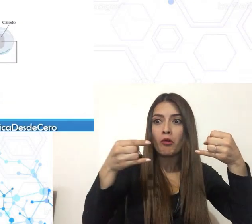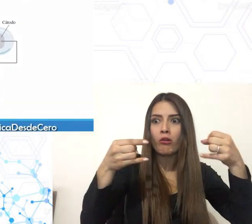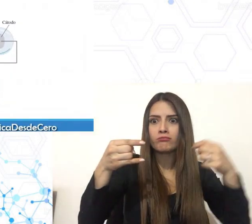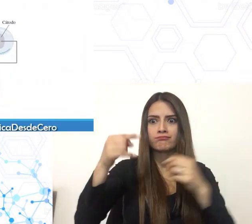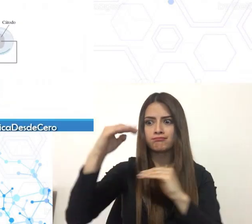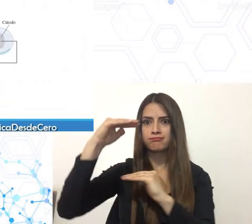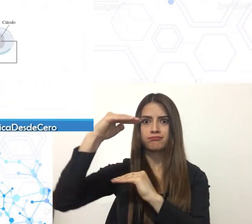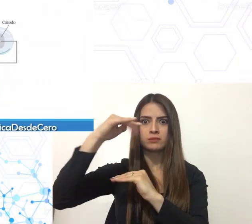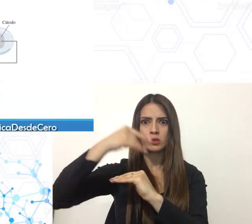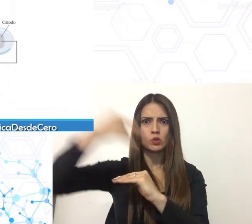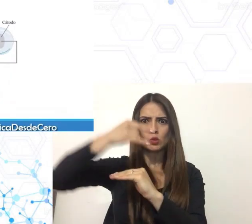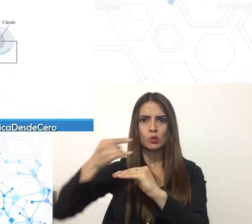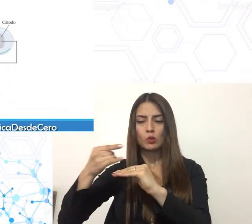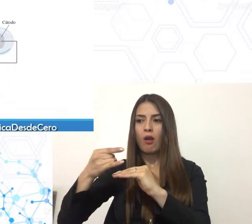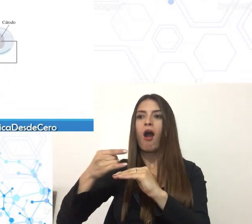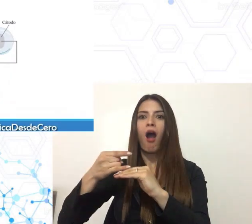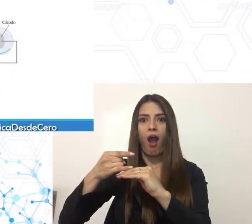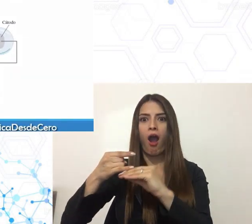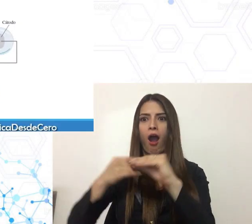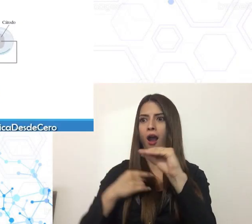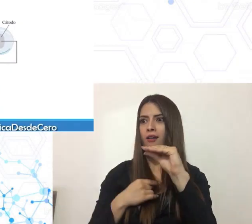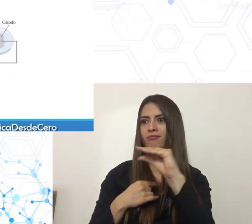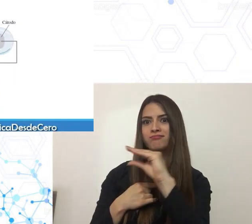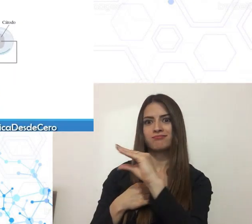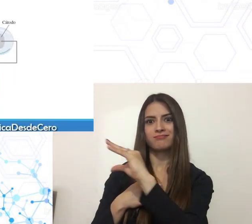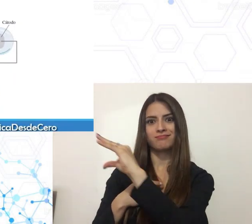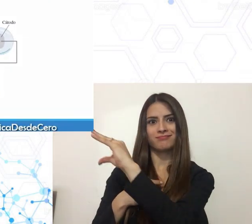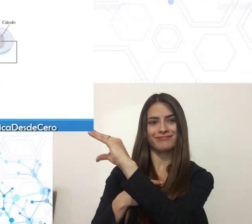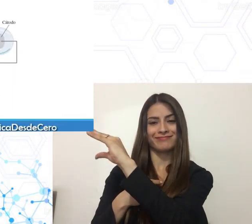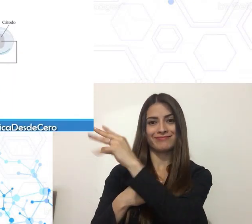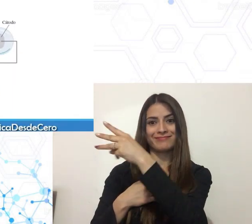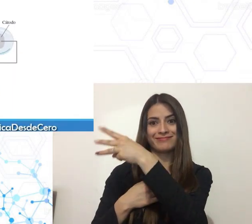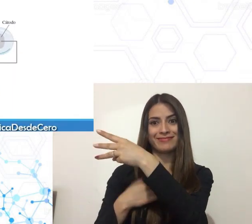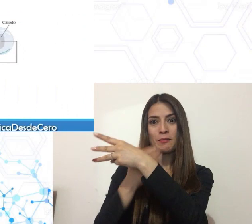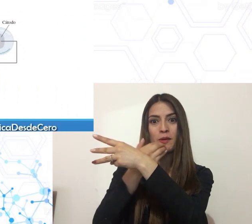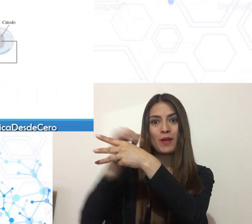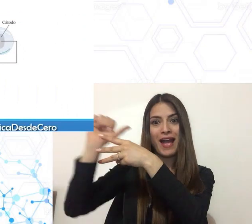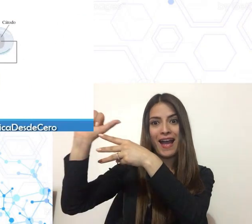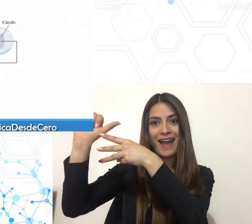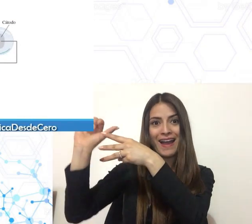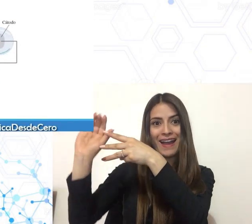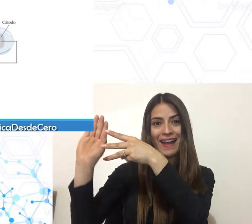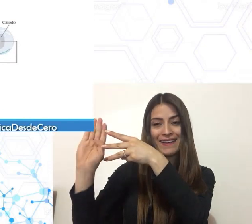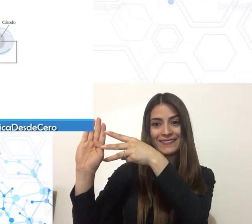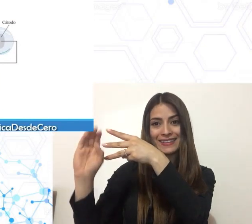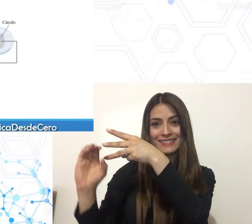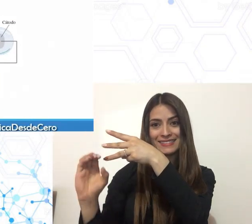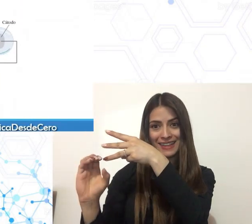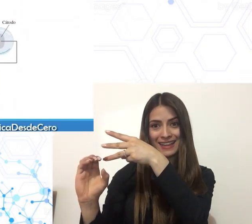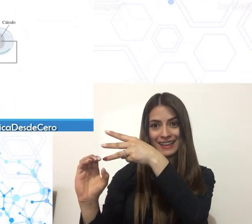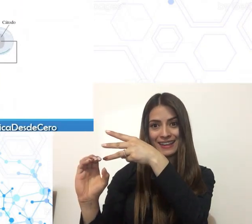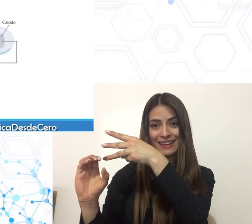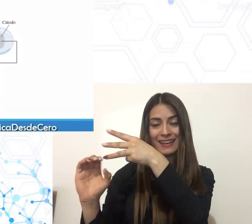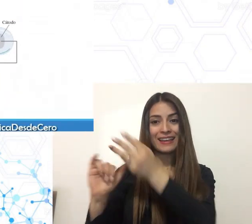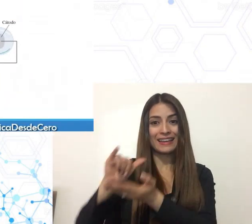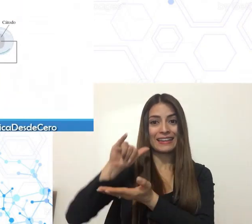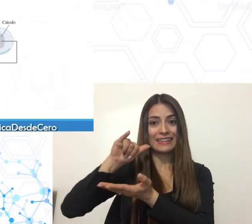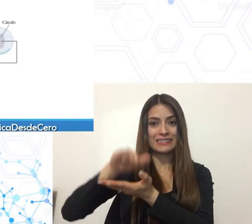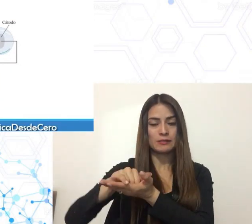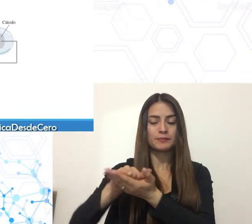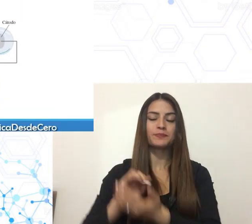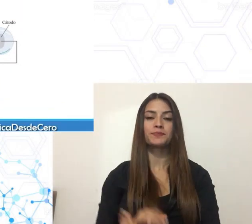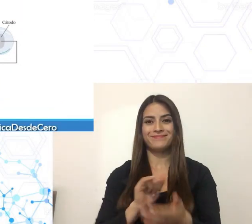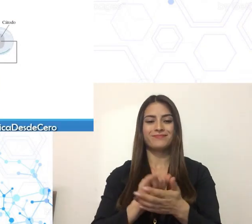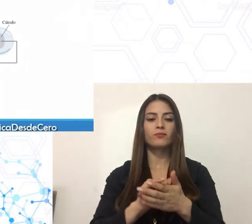A, al punto B o al punto C, dependiendo de la manera como fueran distorsionados por un campo electromagnético, como lo